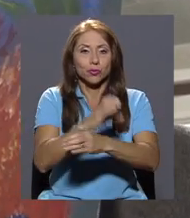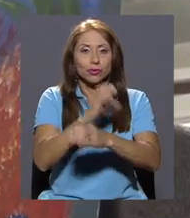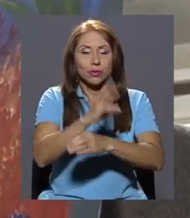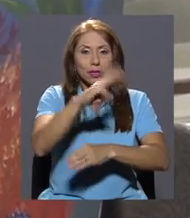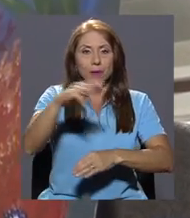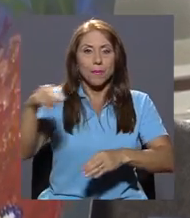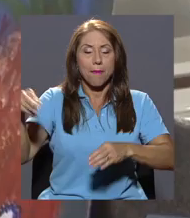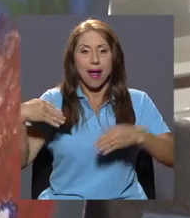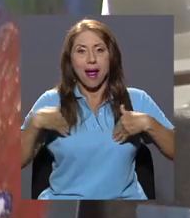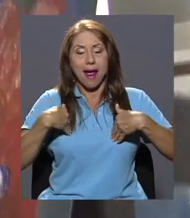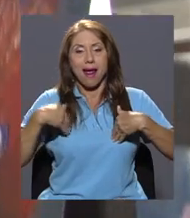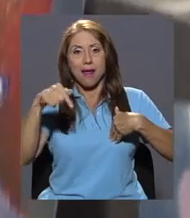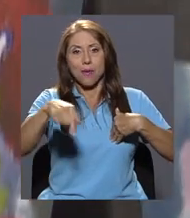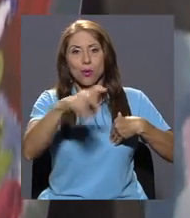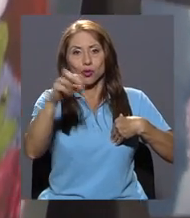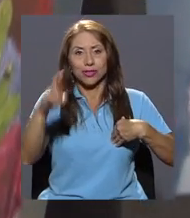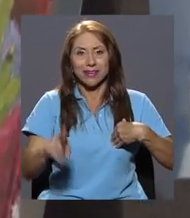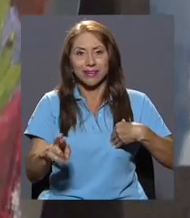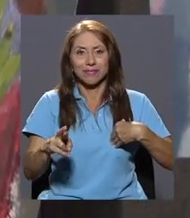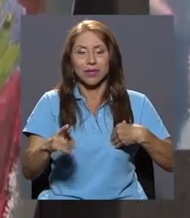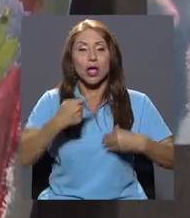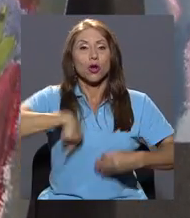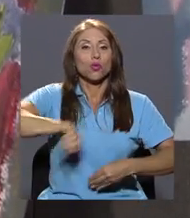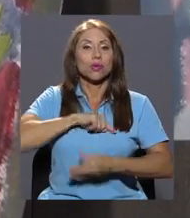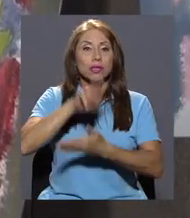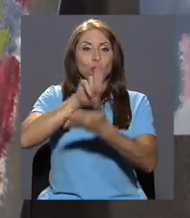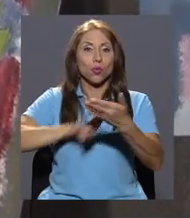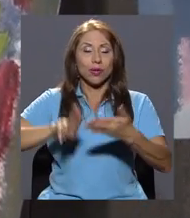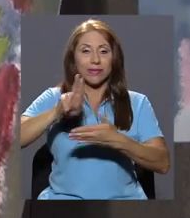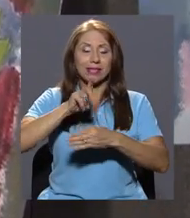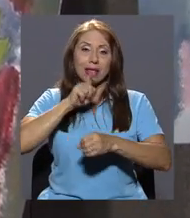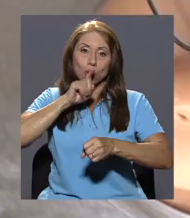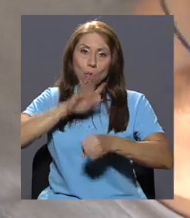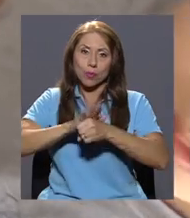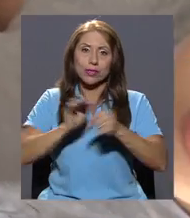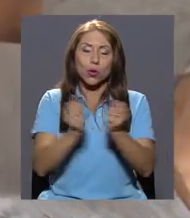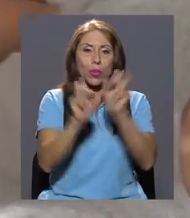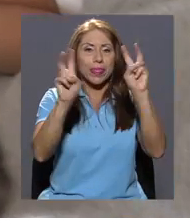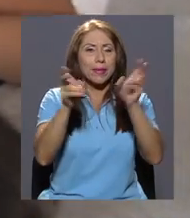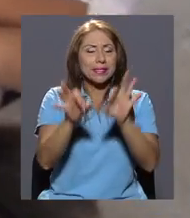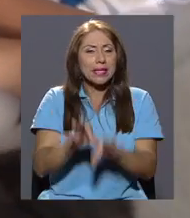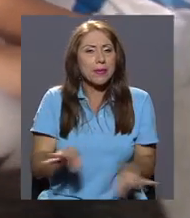fauna marina costarricense y el compromiso de nuestra universidad con temas de gran